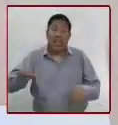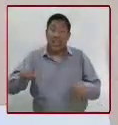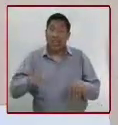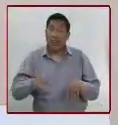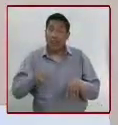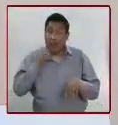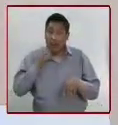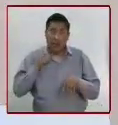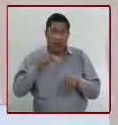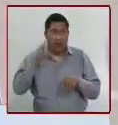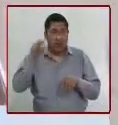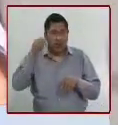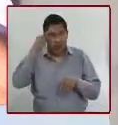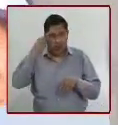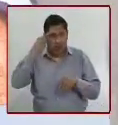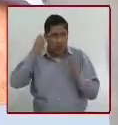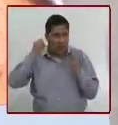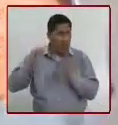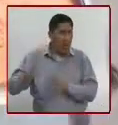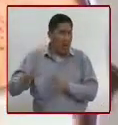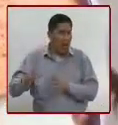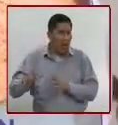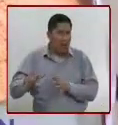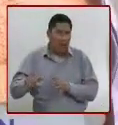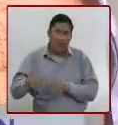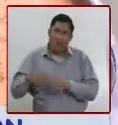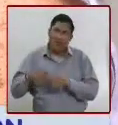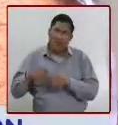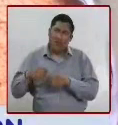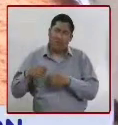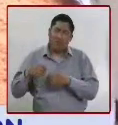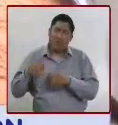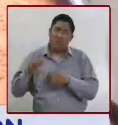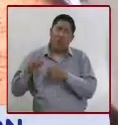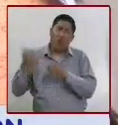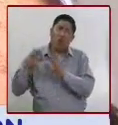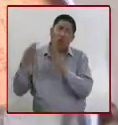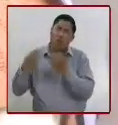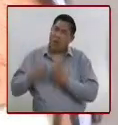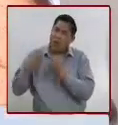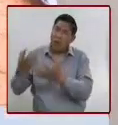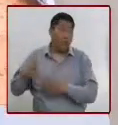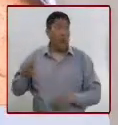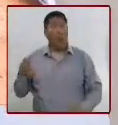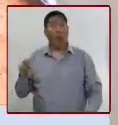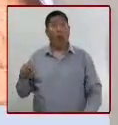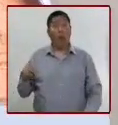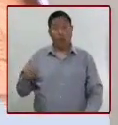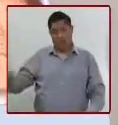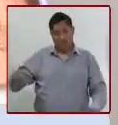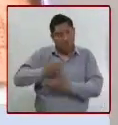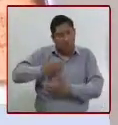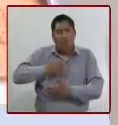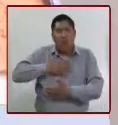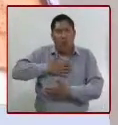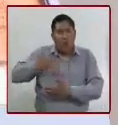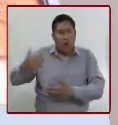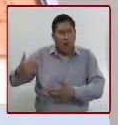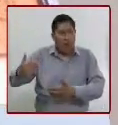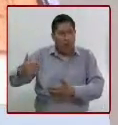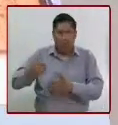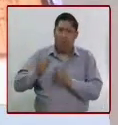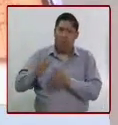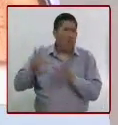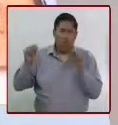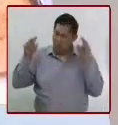has pensado en abandonar, dejar en adopción o con un familiar alguno de tus hijos? No. Nada de